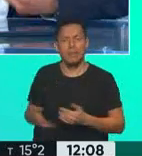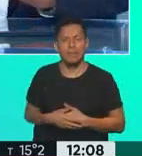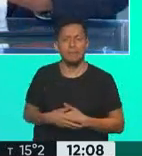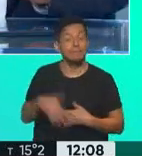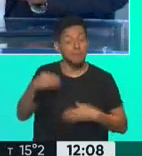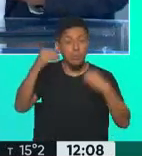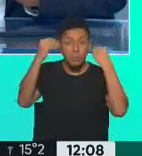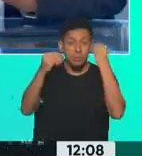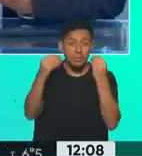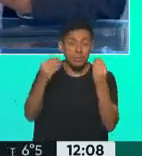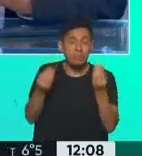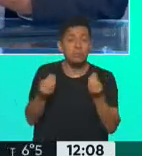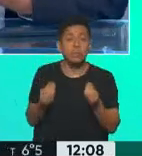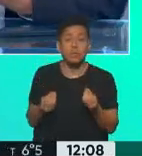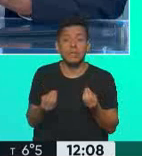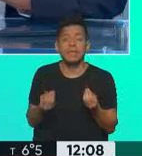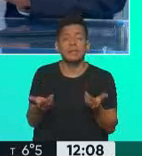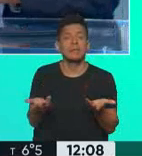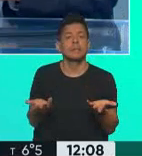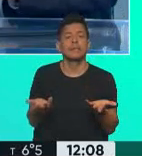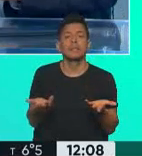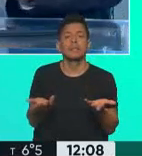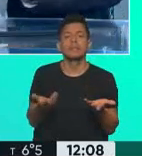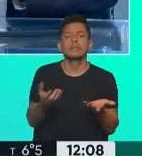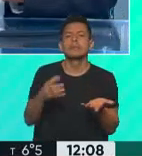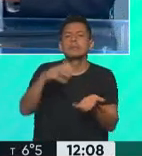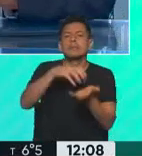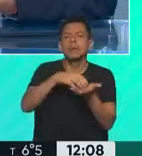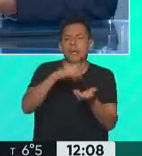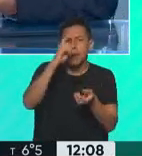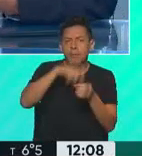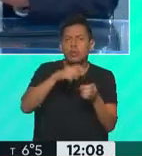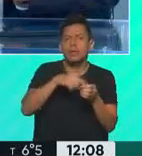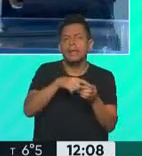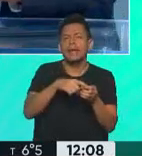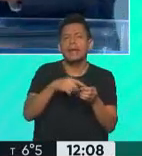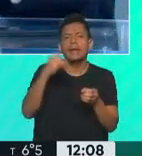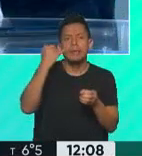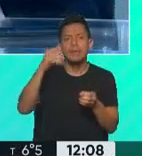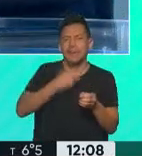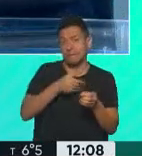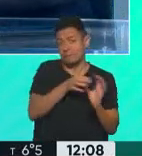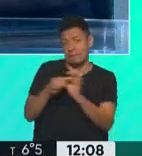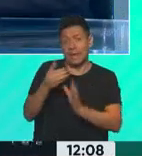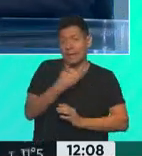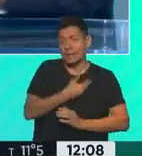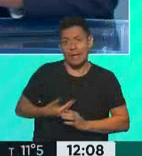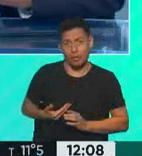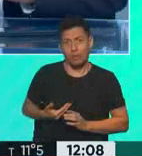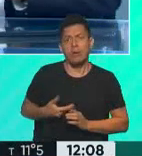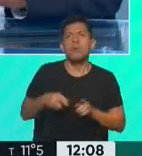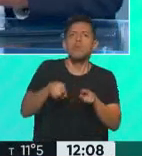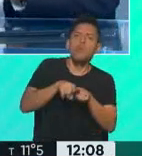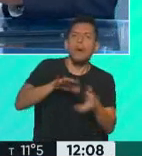preocupación. ¿Por qué la petrolera estatal funciona así, como una empresa más privada